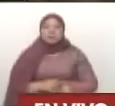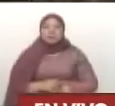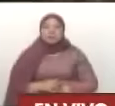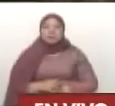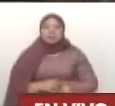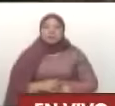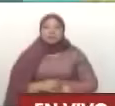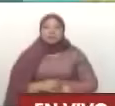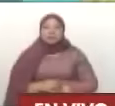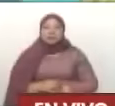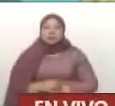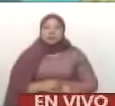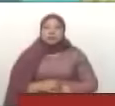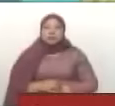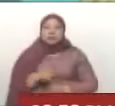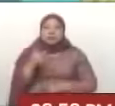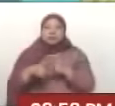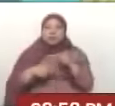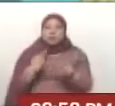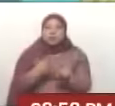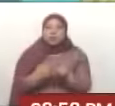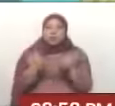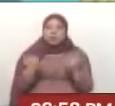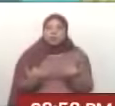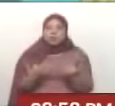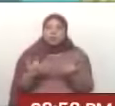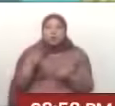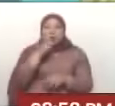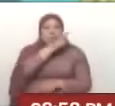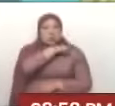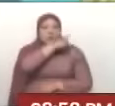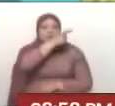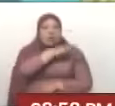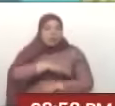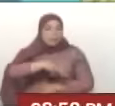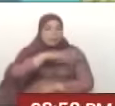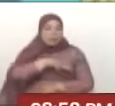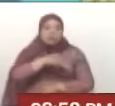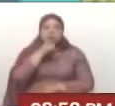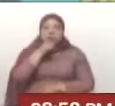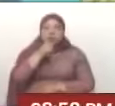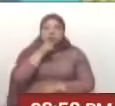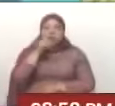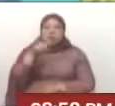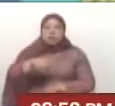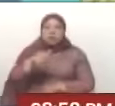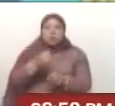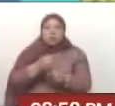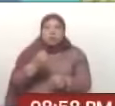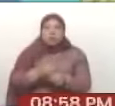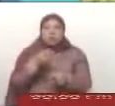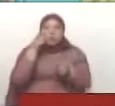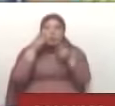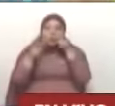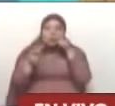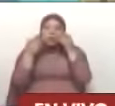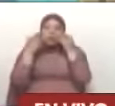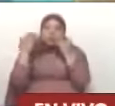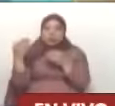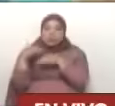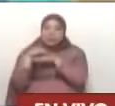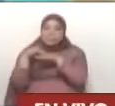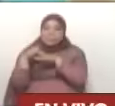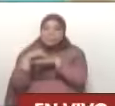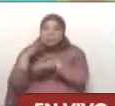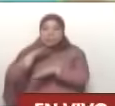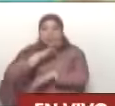Y tercer elemento, yo me traje a los jefes de las grandes misiones. Mira, aquí tengo a Ernesto Villegas Polhat,